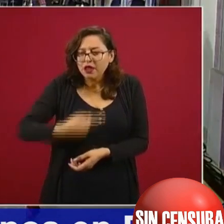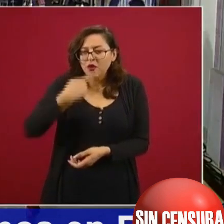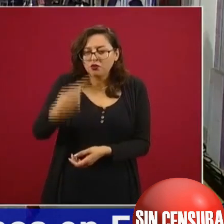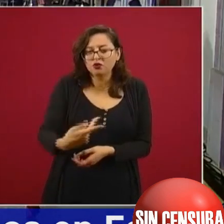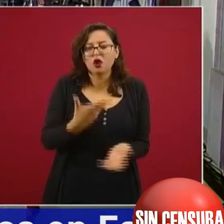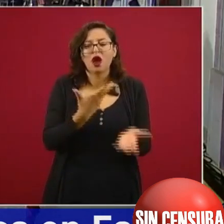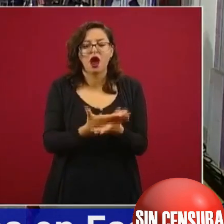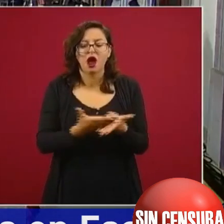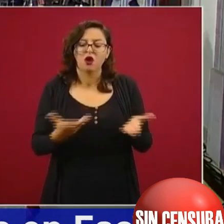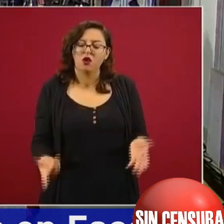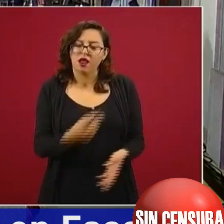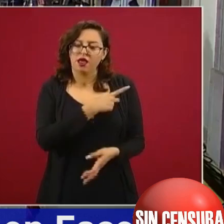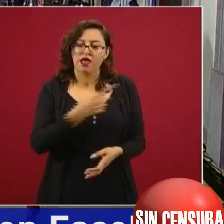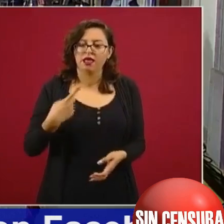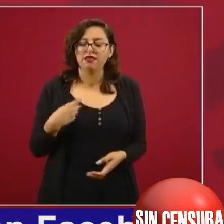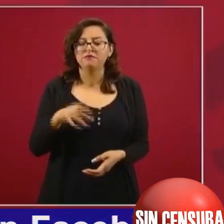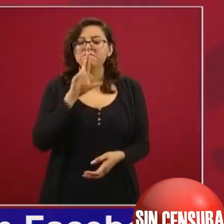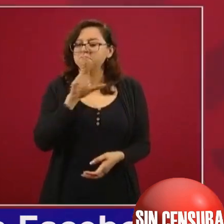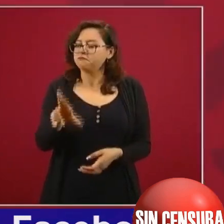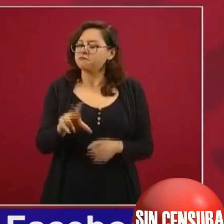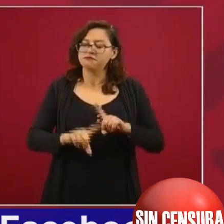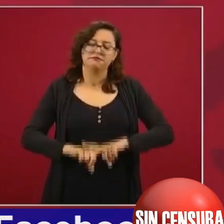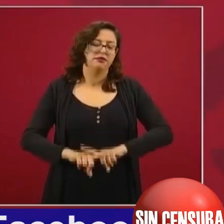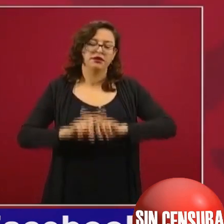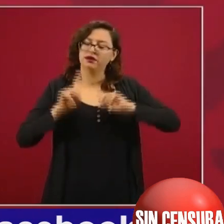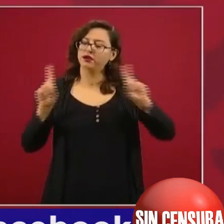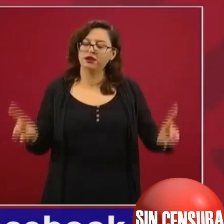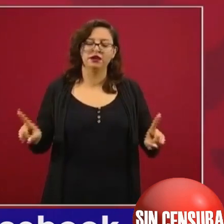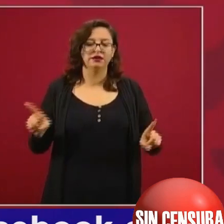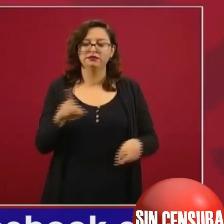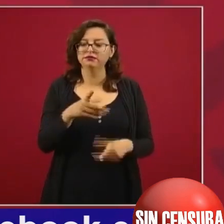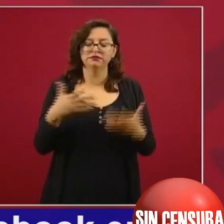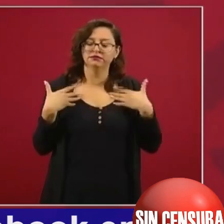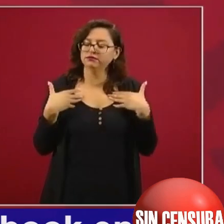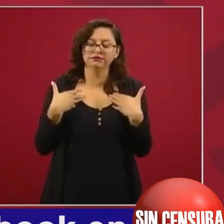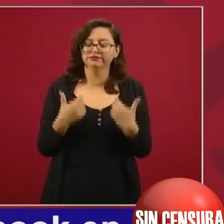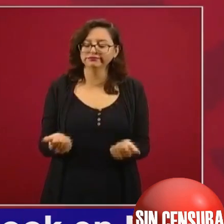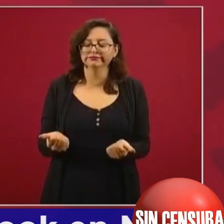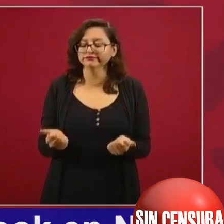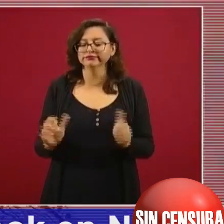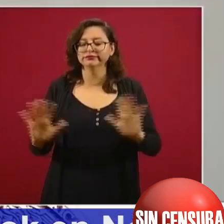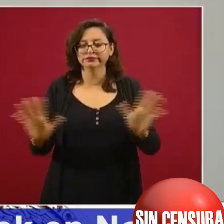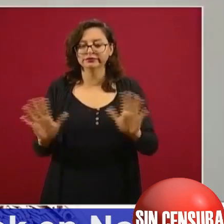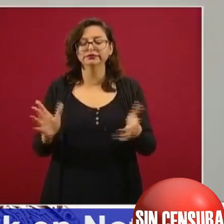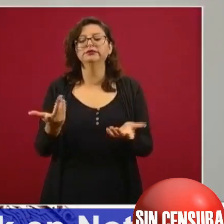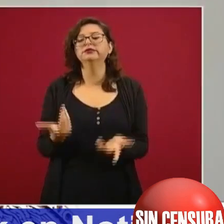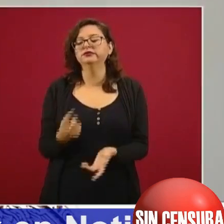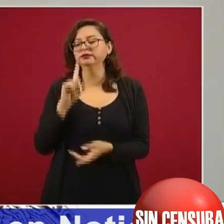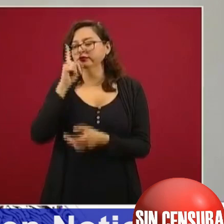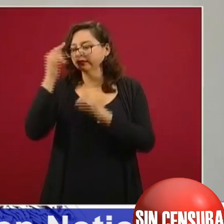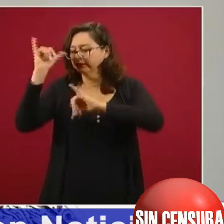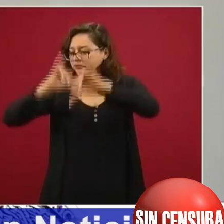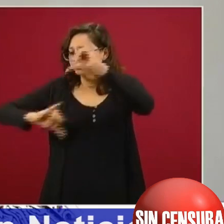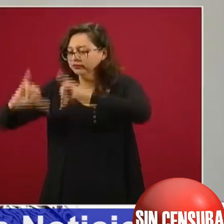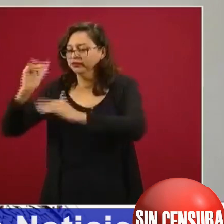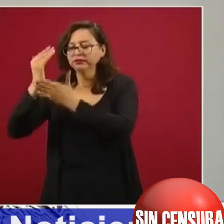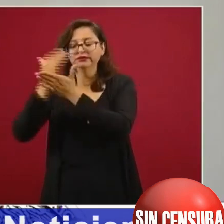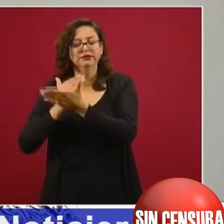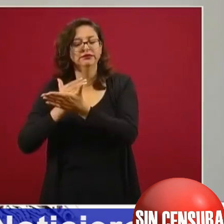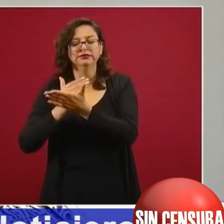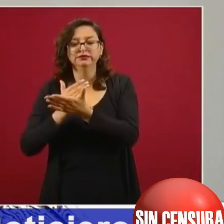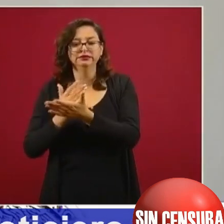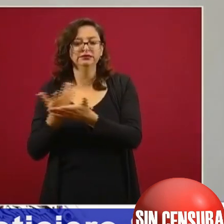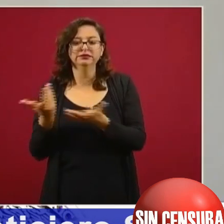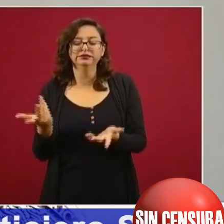y la respuesta es exactamente al revés de lo que se ha interpretado. No se reducen las pruebas primero y entonces por ello